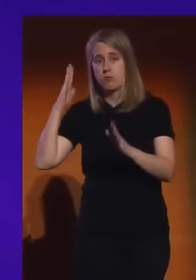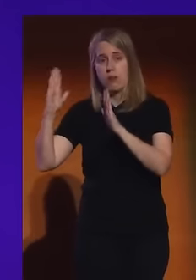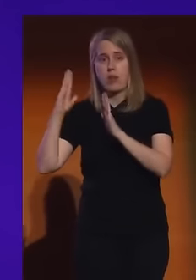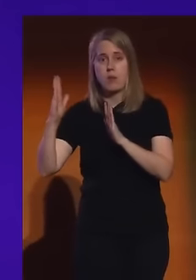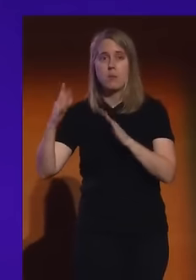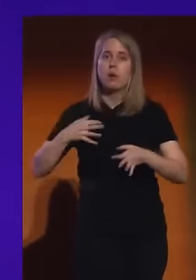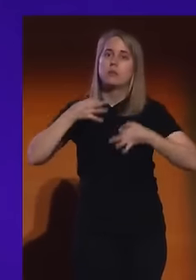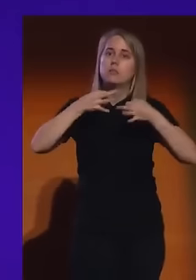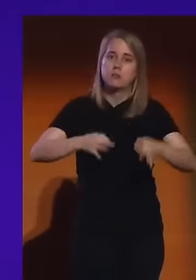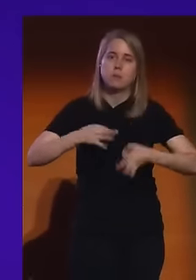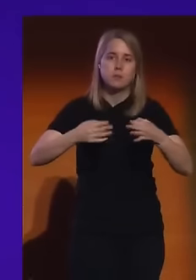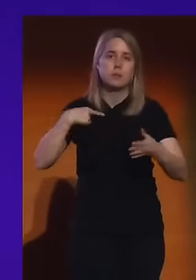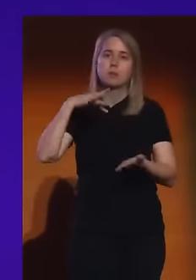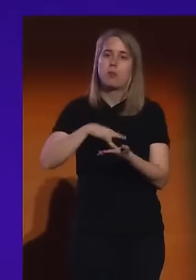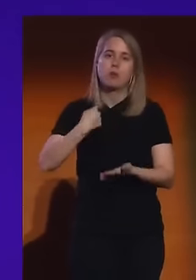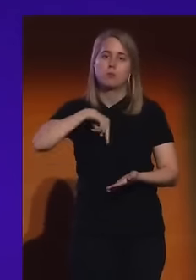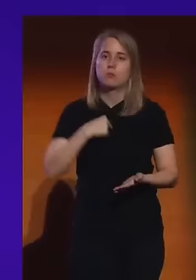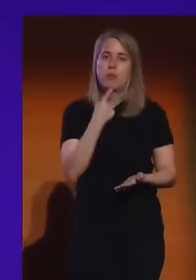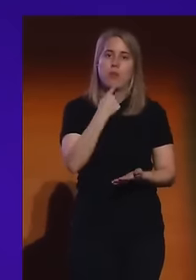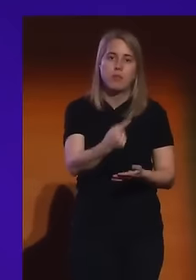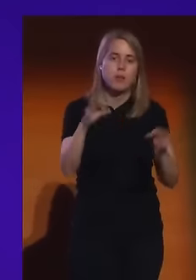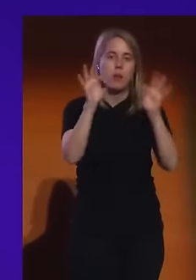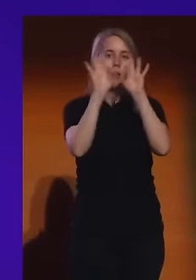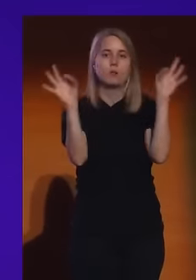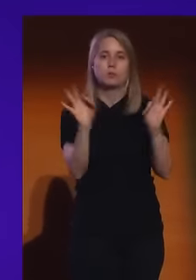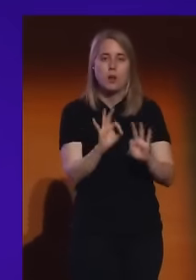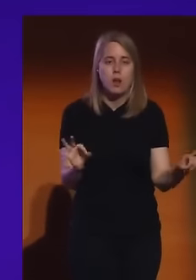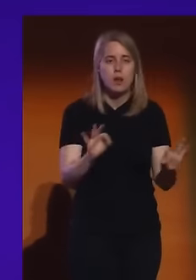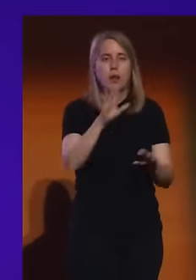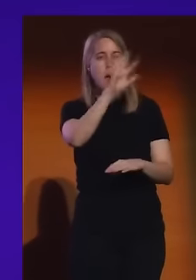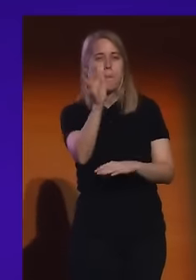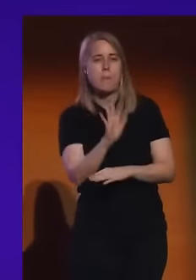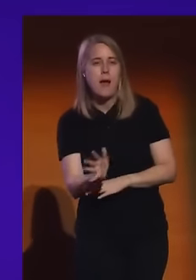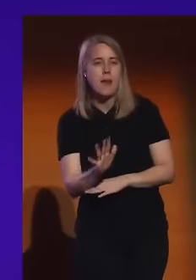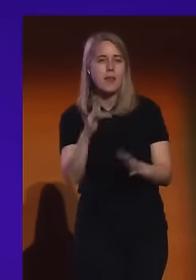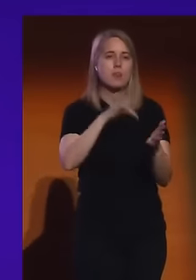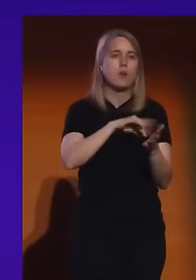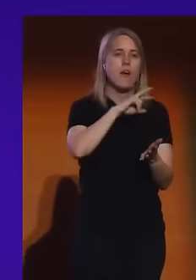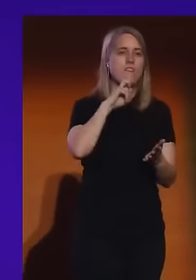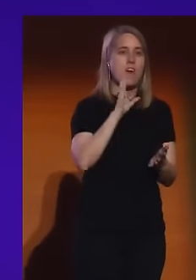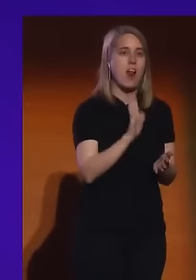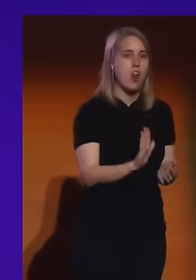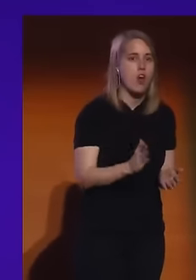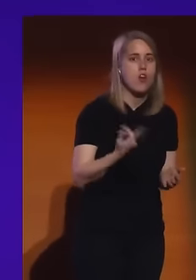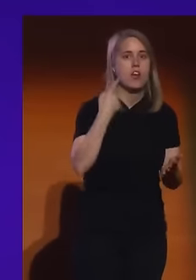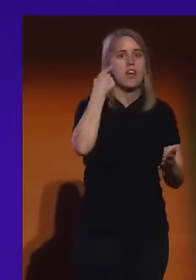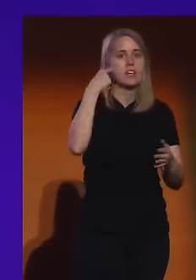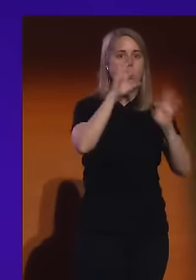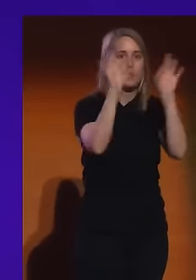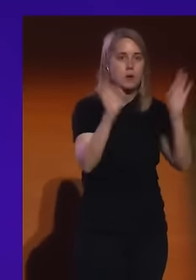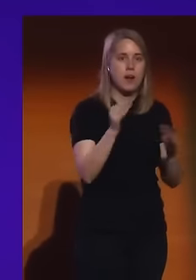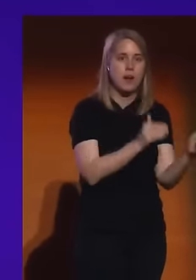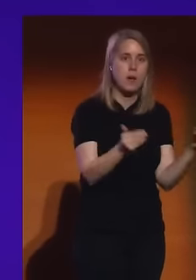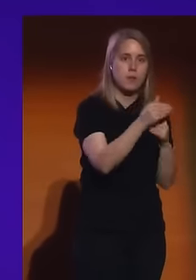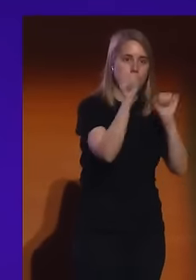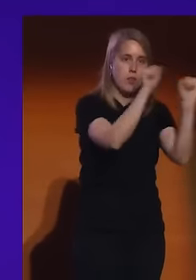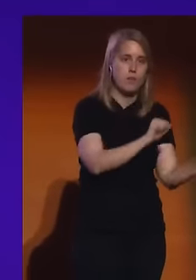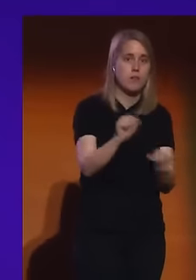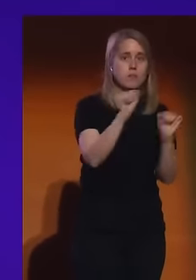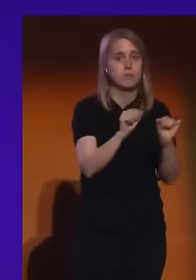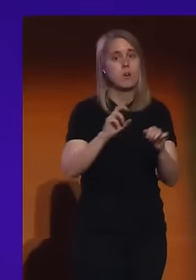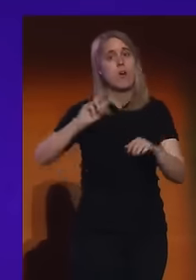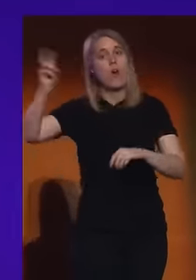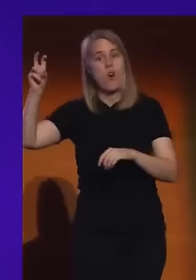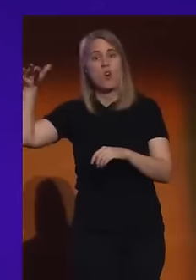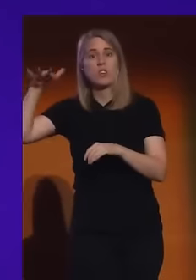etan esaten genena euskal herri se parece mucho más aores y principios que Def ecaler que a los